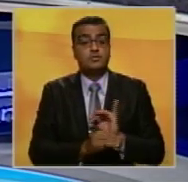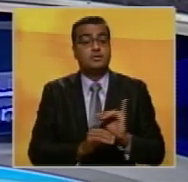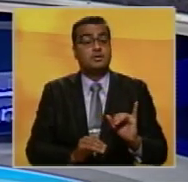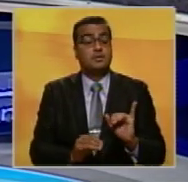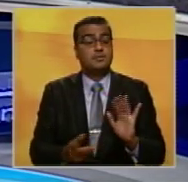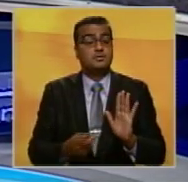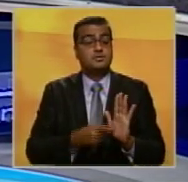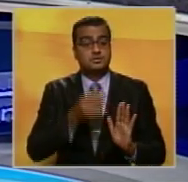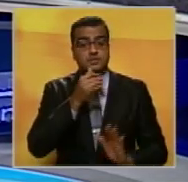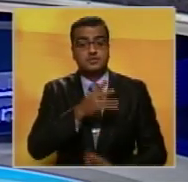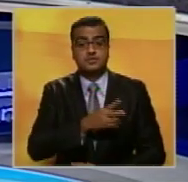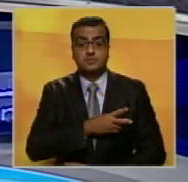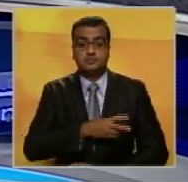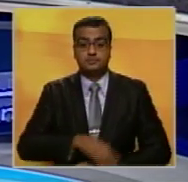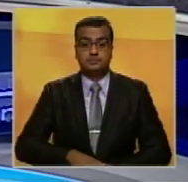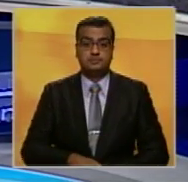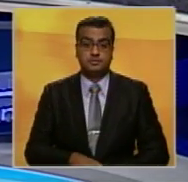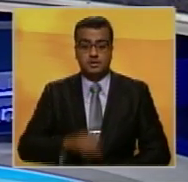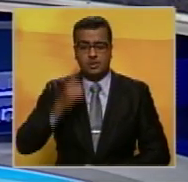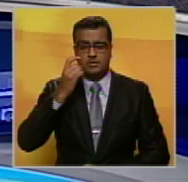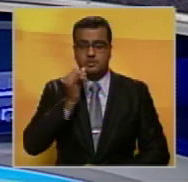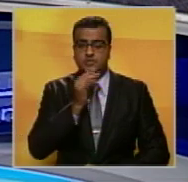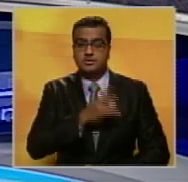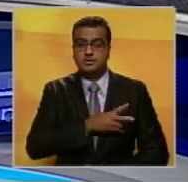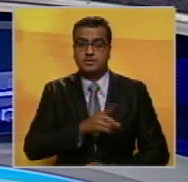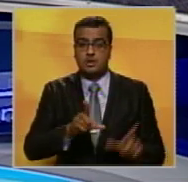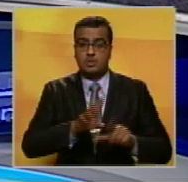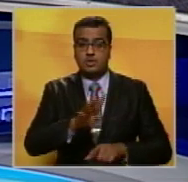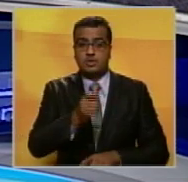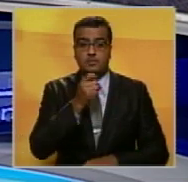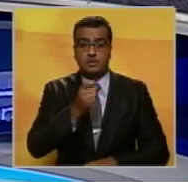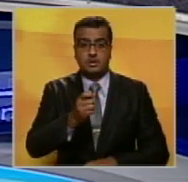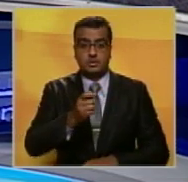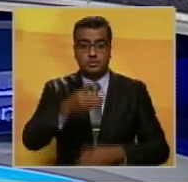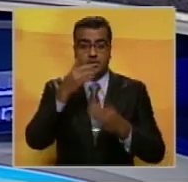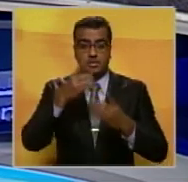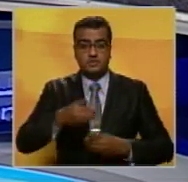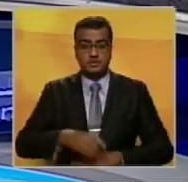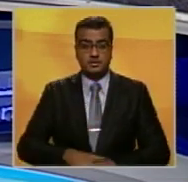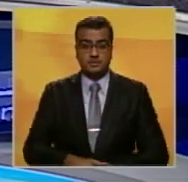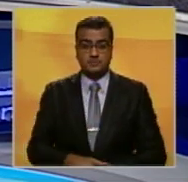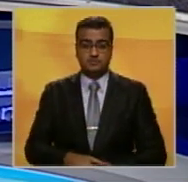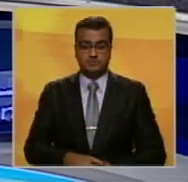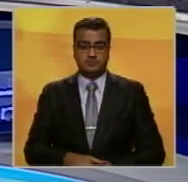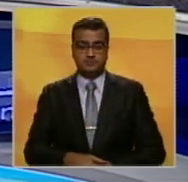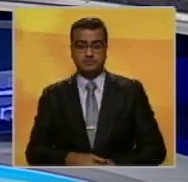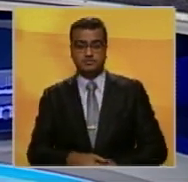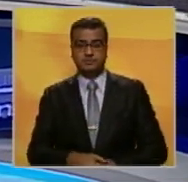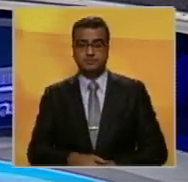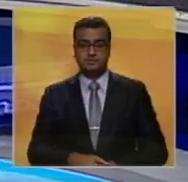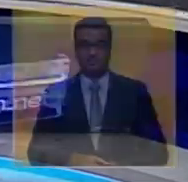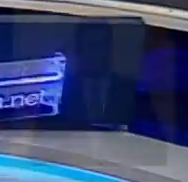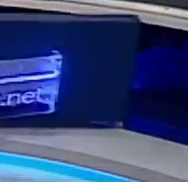la presente emisión de Noticiero Venevisión. Recuerden, Noticiero Venevisión, Canal 4 reporta. Ustedes deciden.